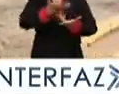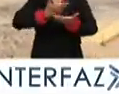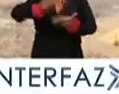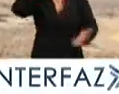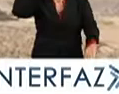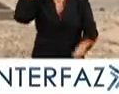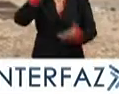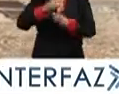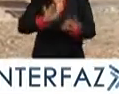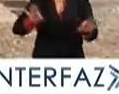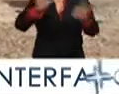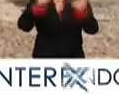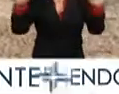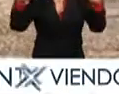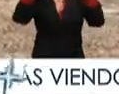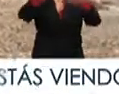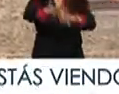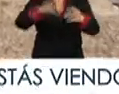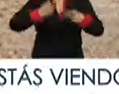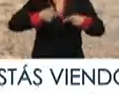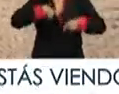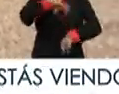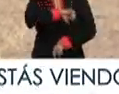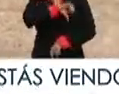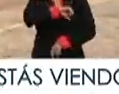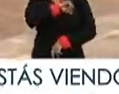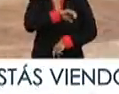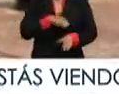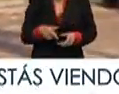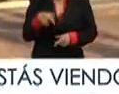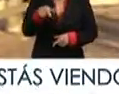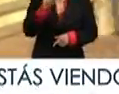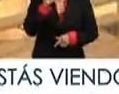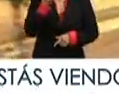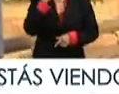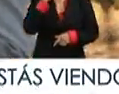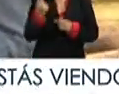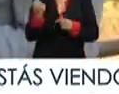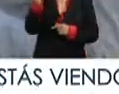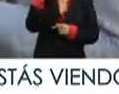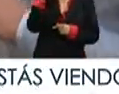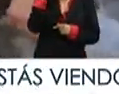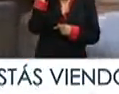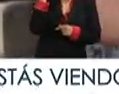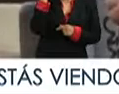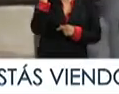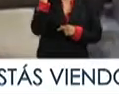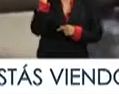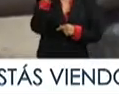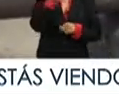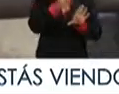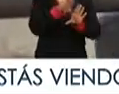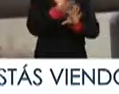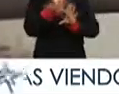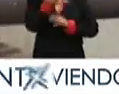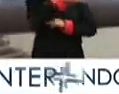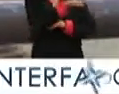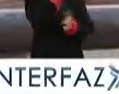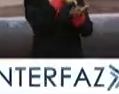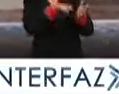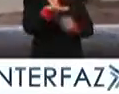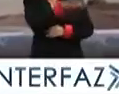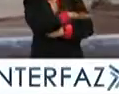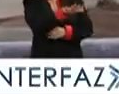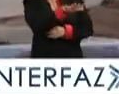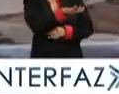mucho, con un importante número de seguidores. Precisamente vamos a ver a mis espaldas también cómo en esa zona,